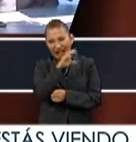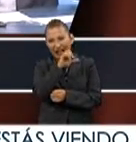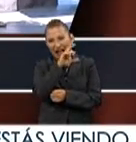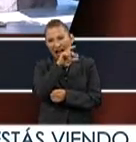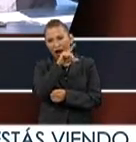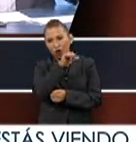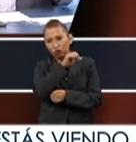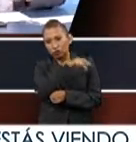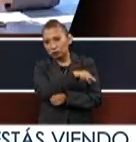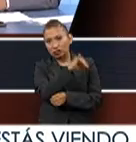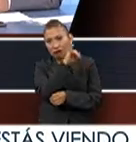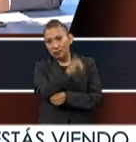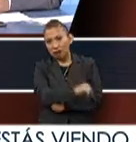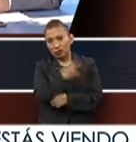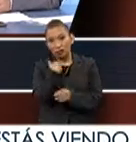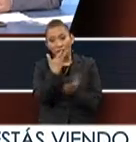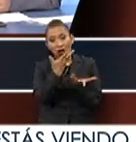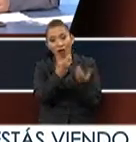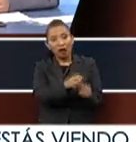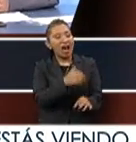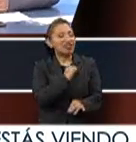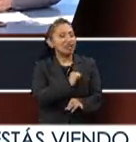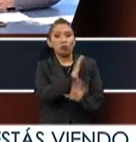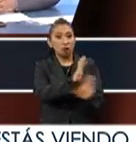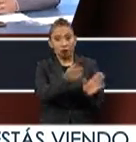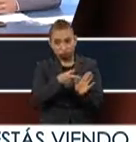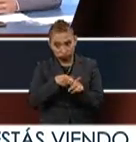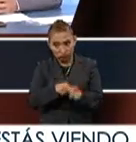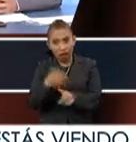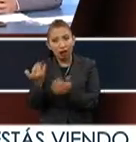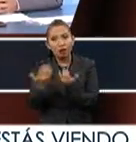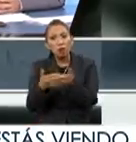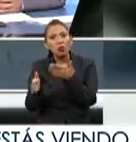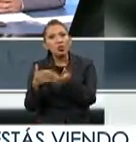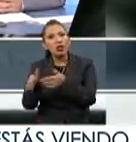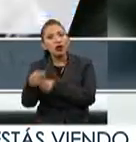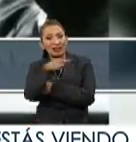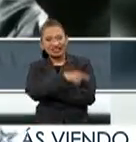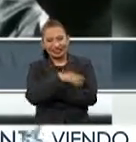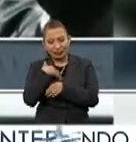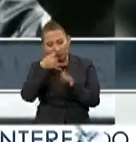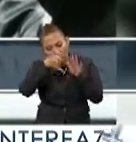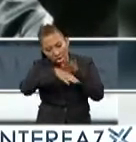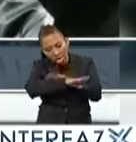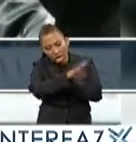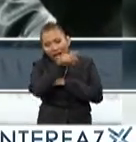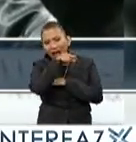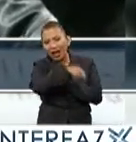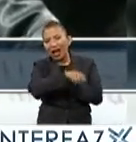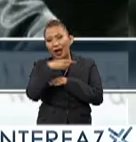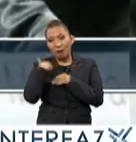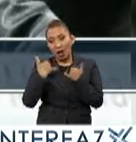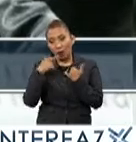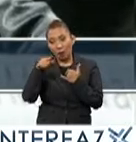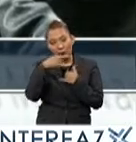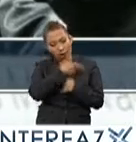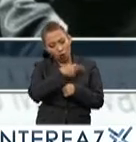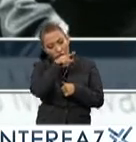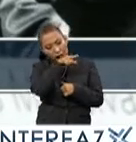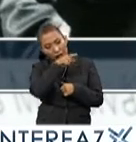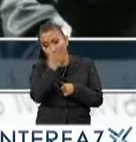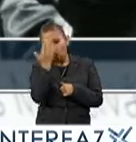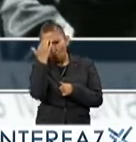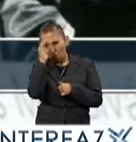decías ahorita, nunca va a perder vigencia. No, y fíjate que esta puerta de entrada al trabajo de Carlos Monsiváis me gusta mucho para los jóvenes, para quienes no